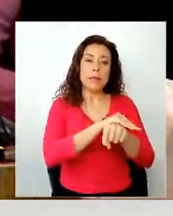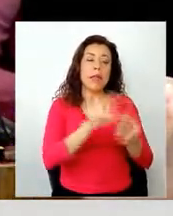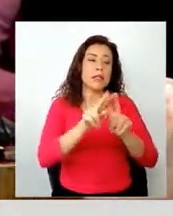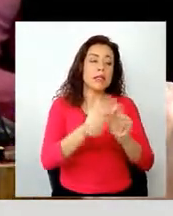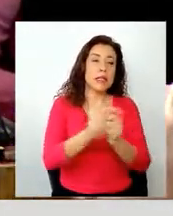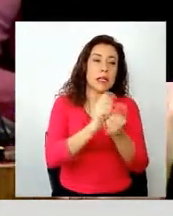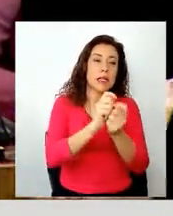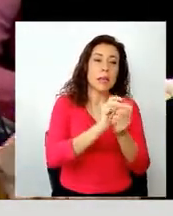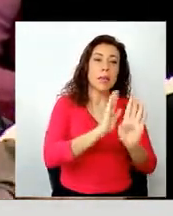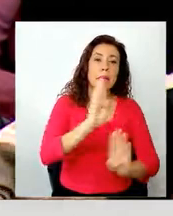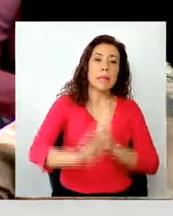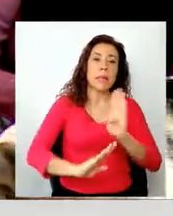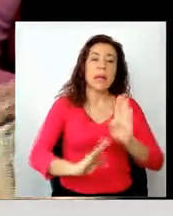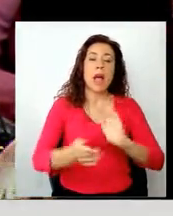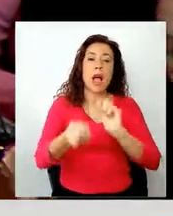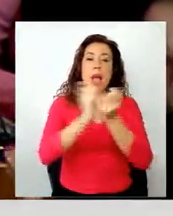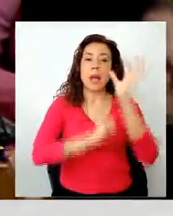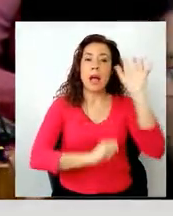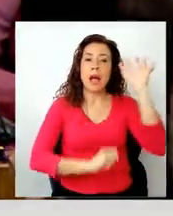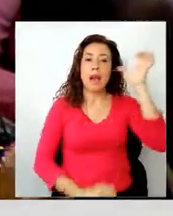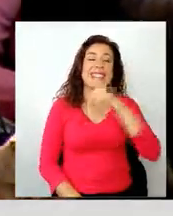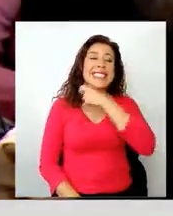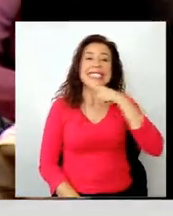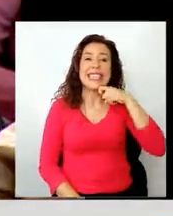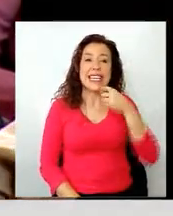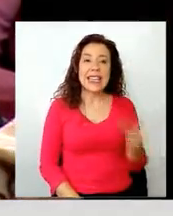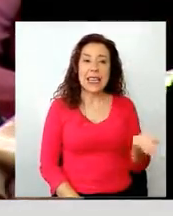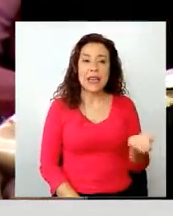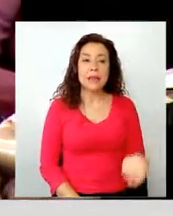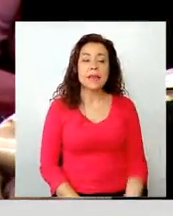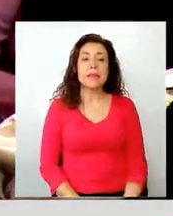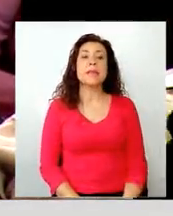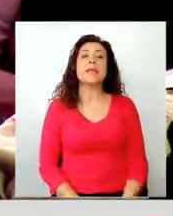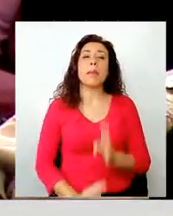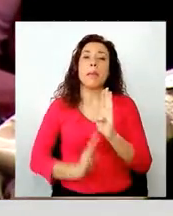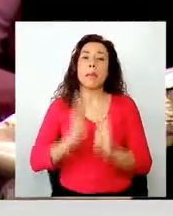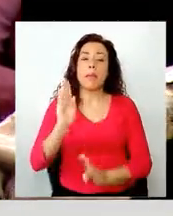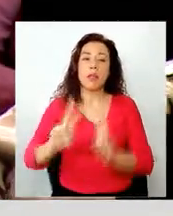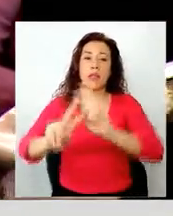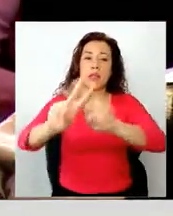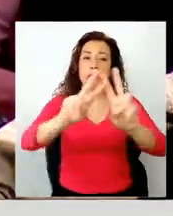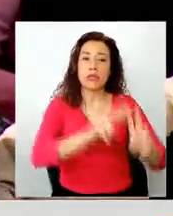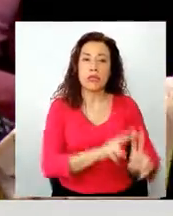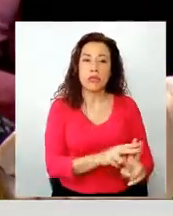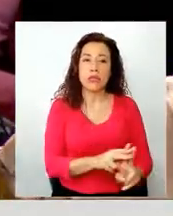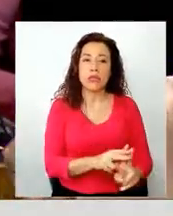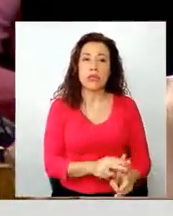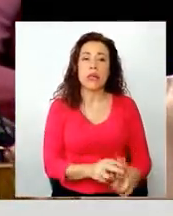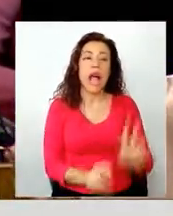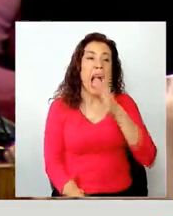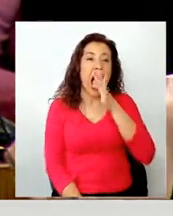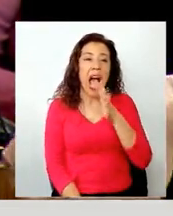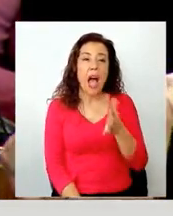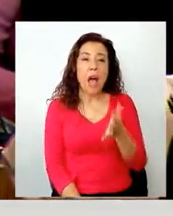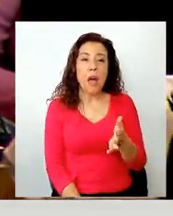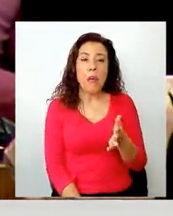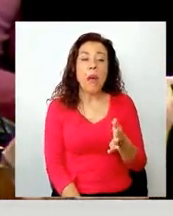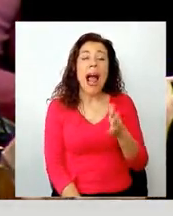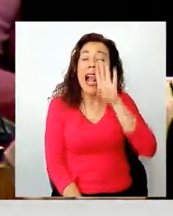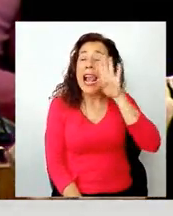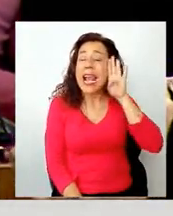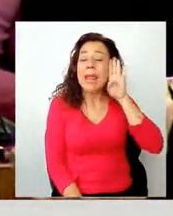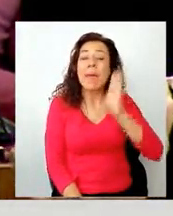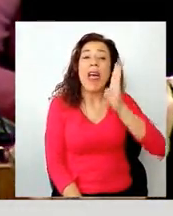al cambio climático y la escasez hídrica y es por eso que proteger conservar nuestras aguas prístinas es un deber hoy día moral